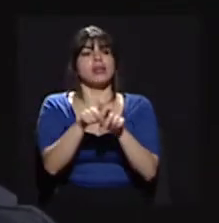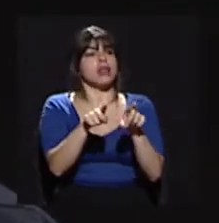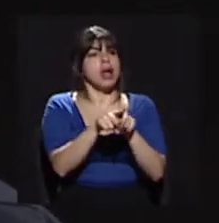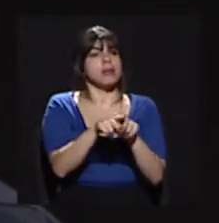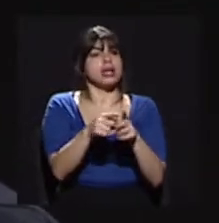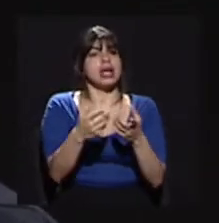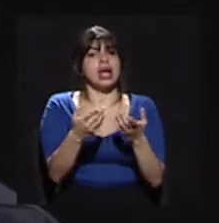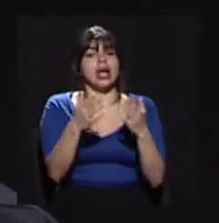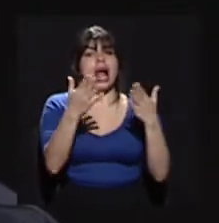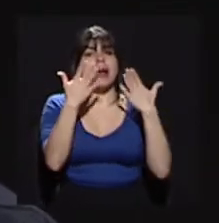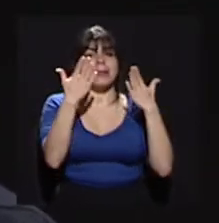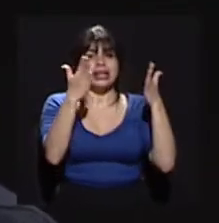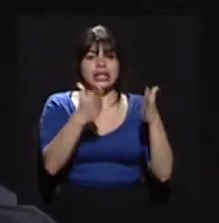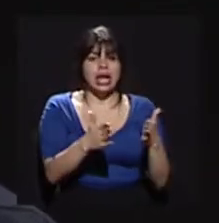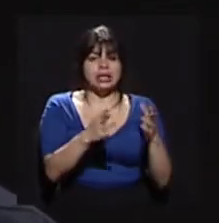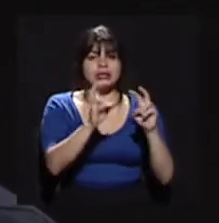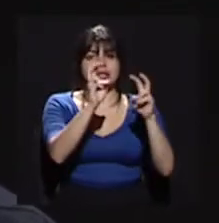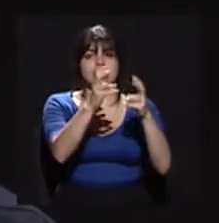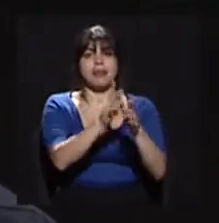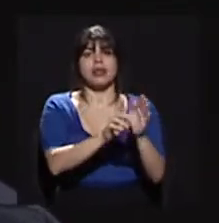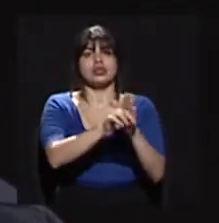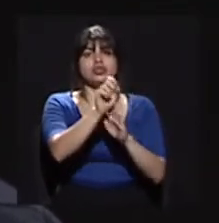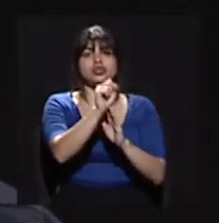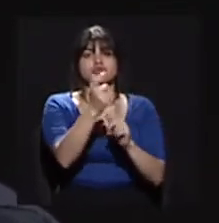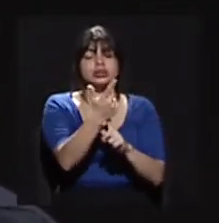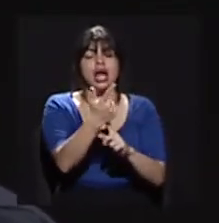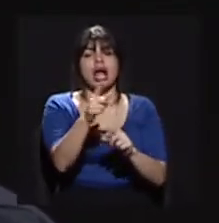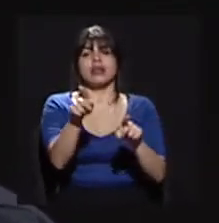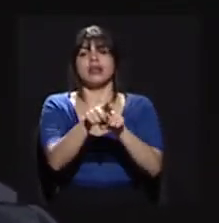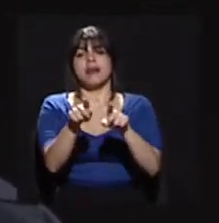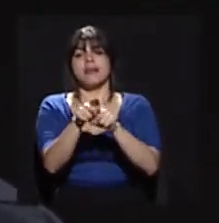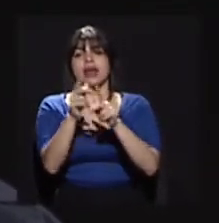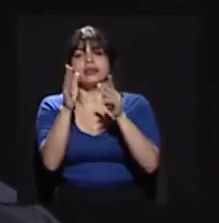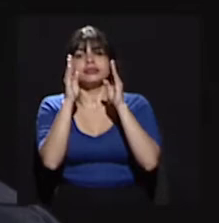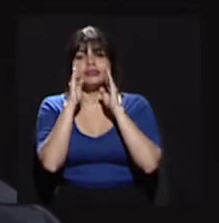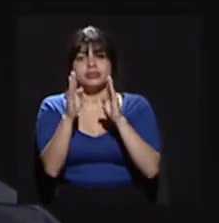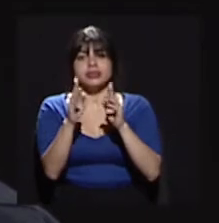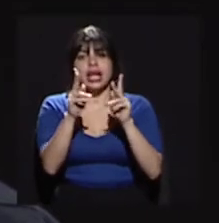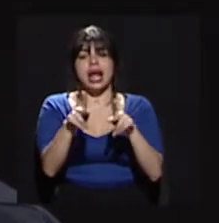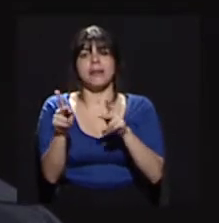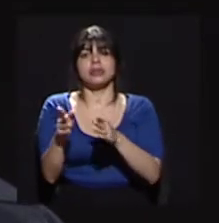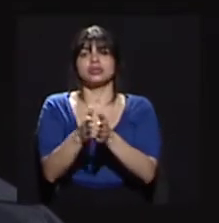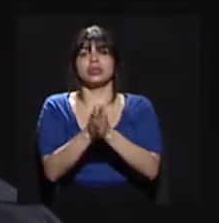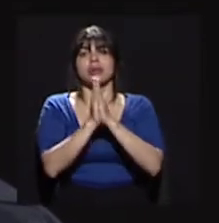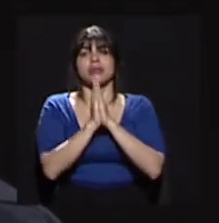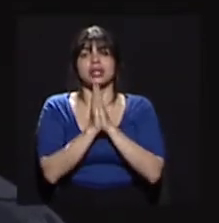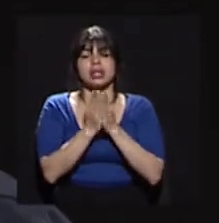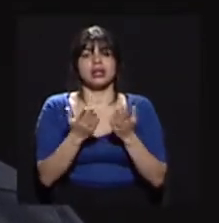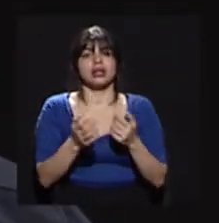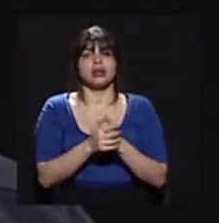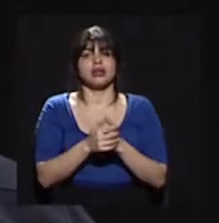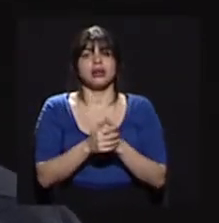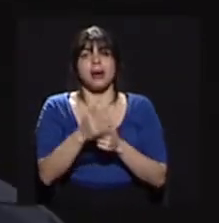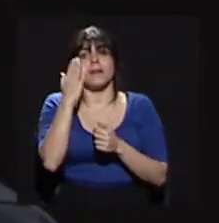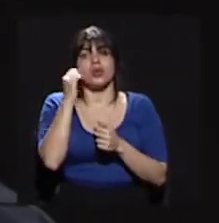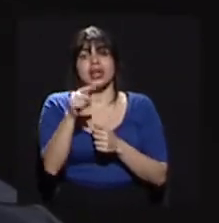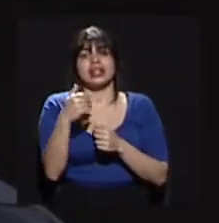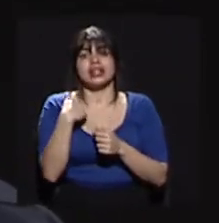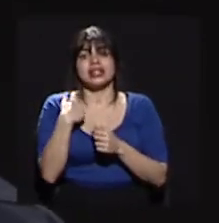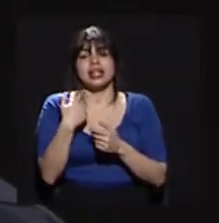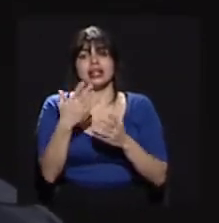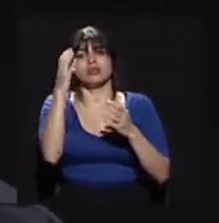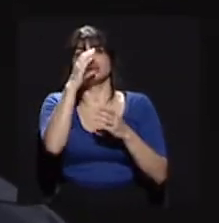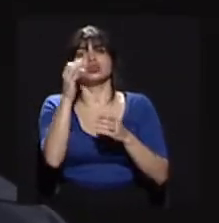a los ambientalistas en materia de desarrollo social y también estoy escuchando a la gente que pide porque tienen sed de